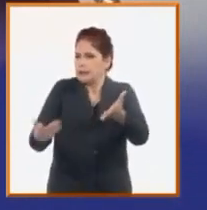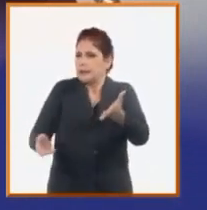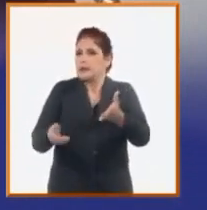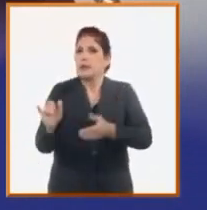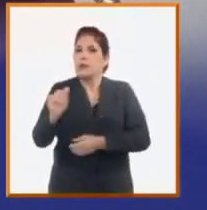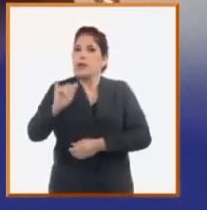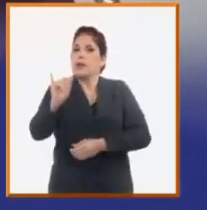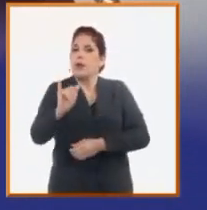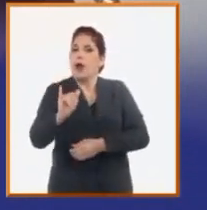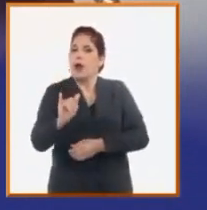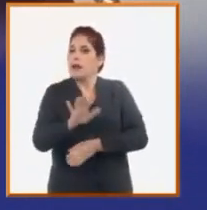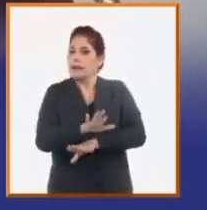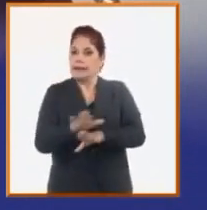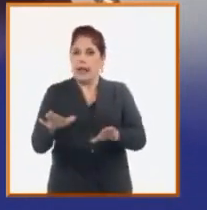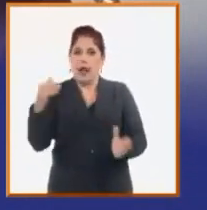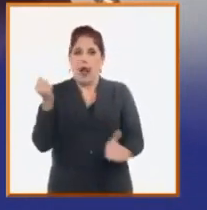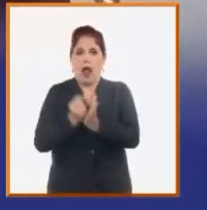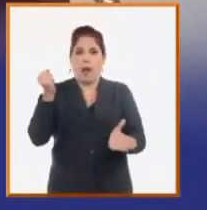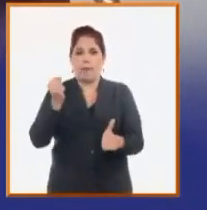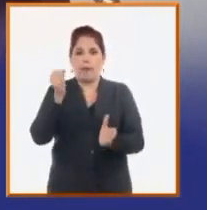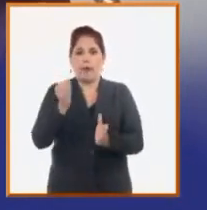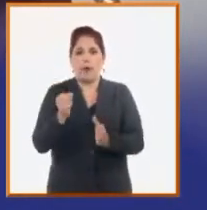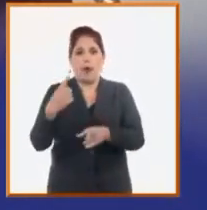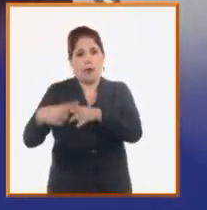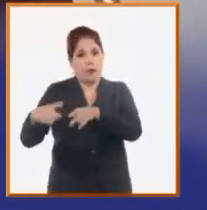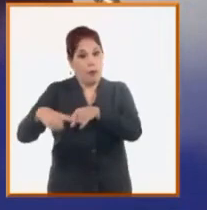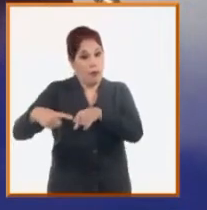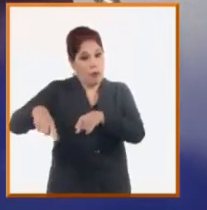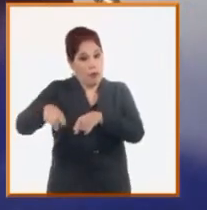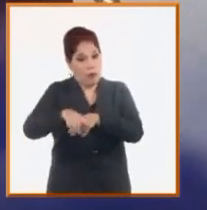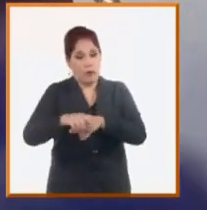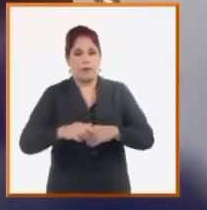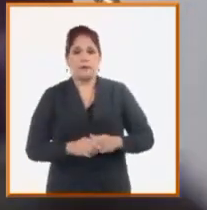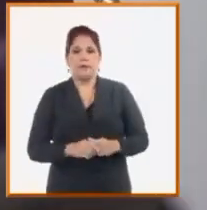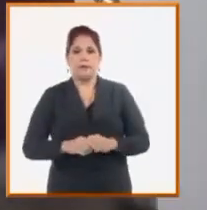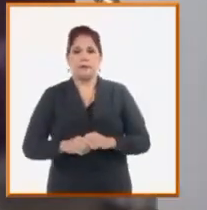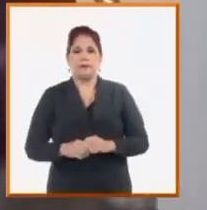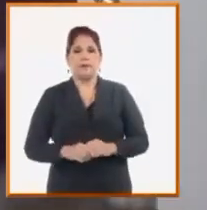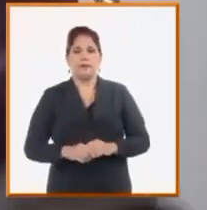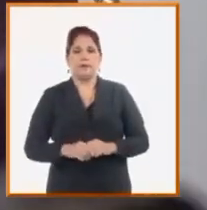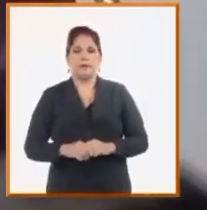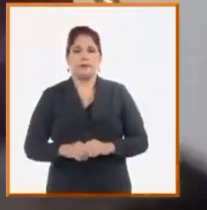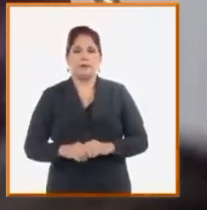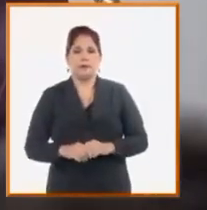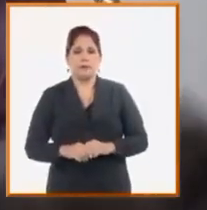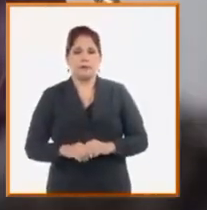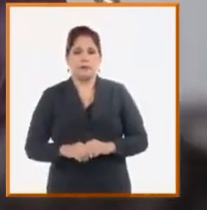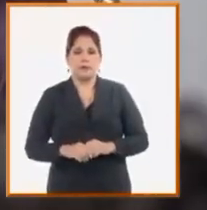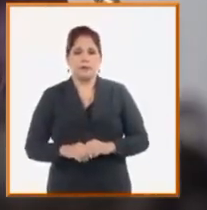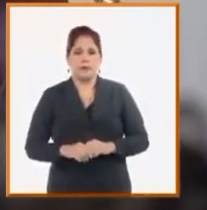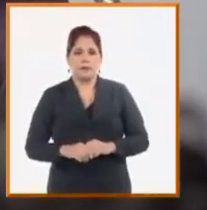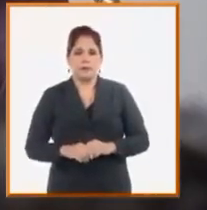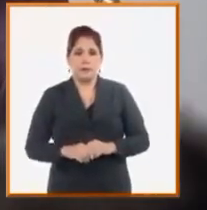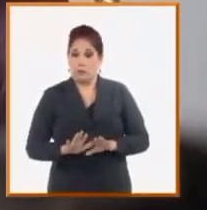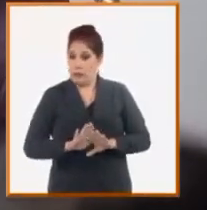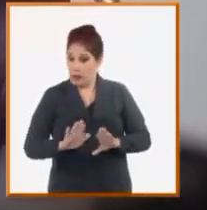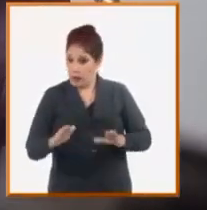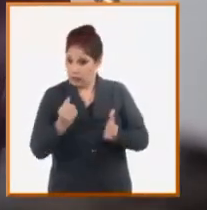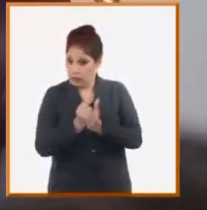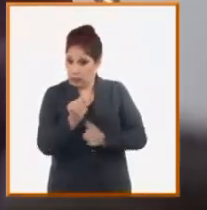pasar ya su aprobación a actores, a estos actores, al municipio en su